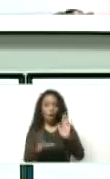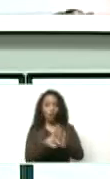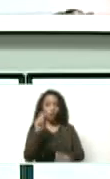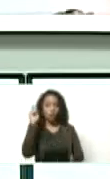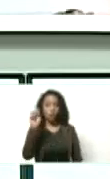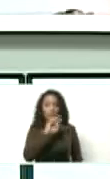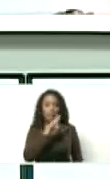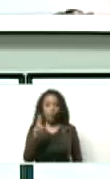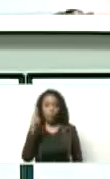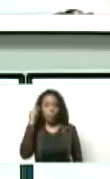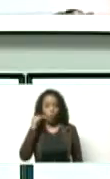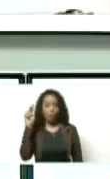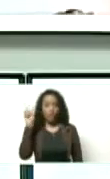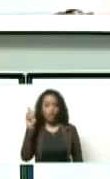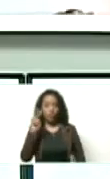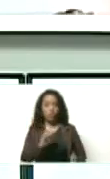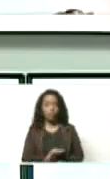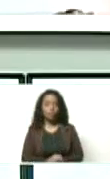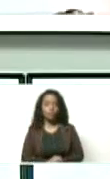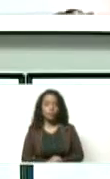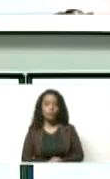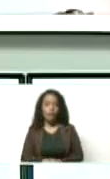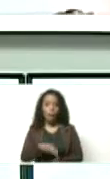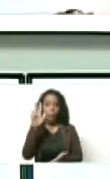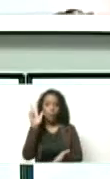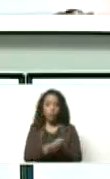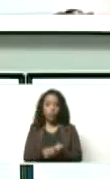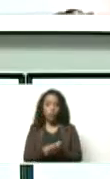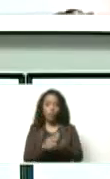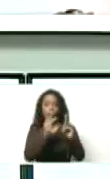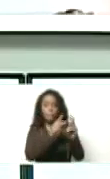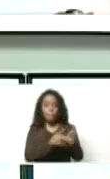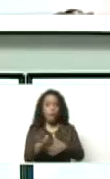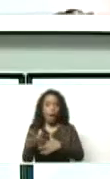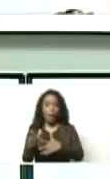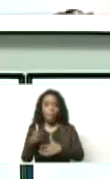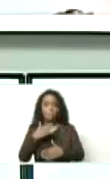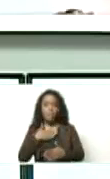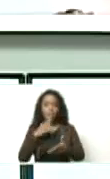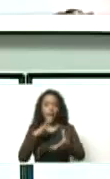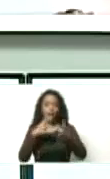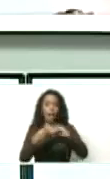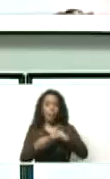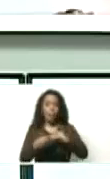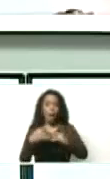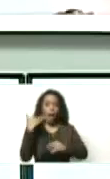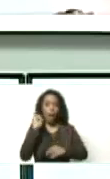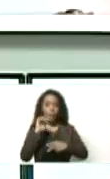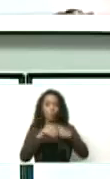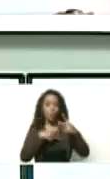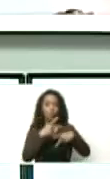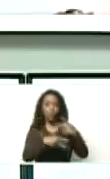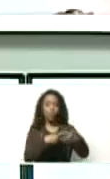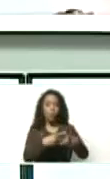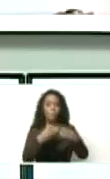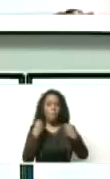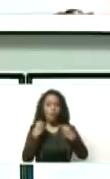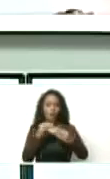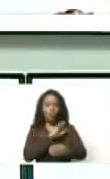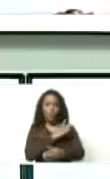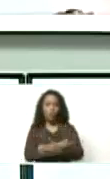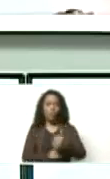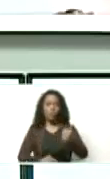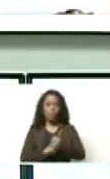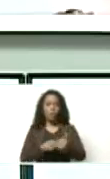de la República Bolivariana de Venezuela, la aprobación del plan MICLAT es productivo para fortalecer